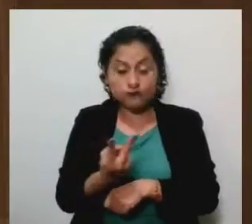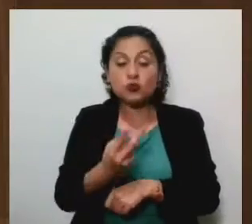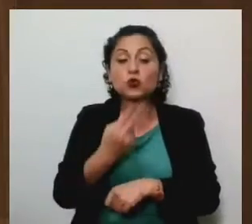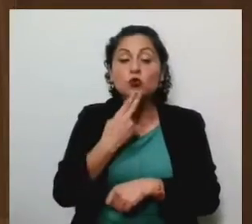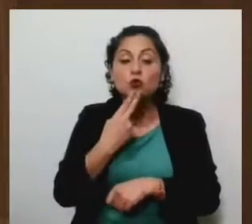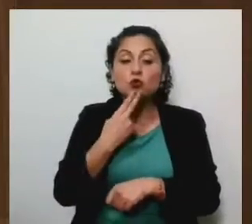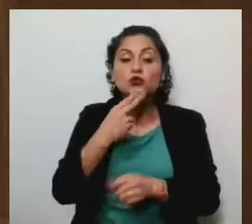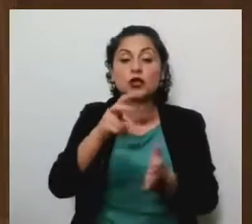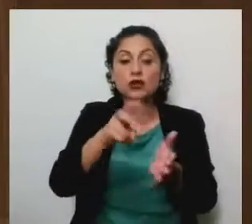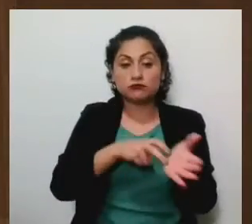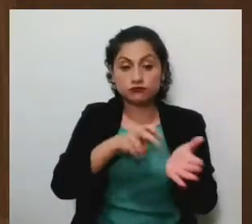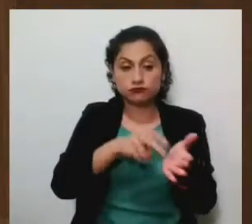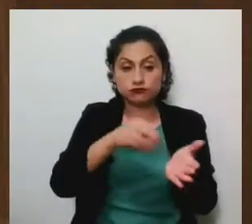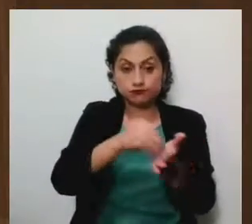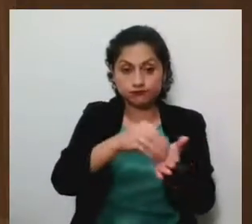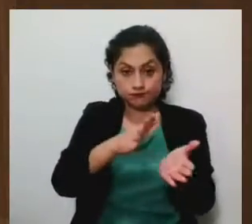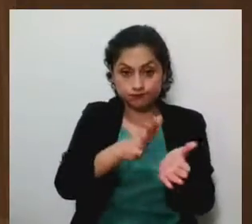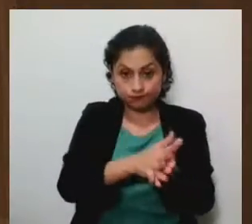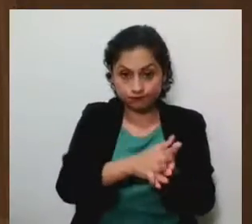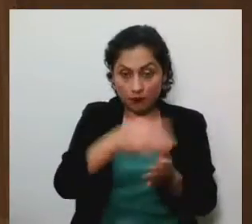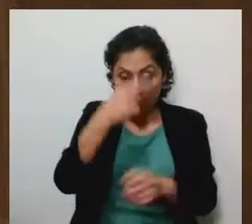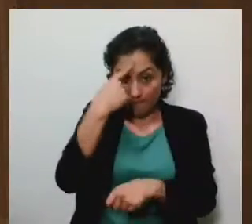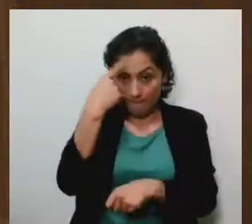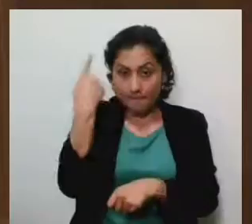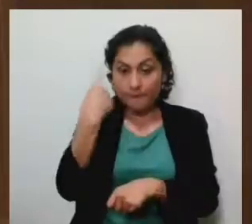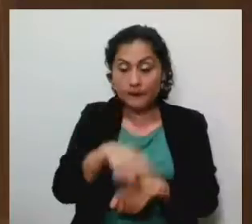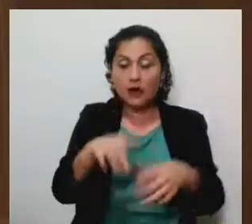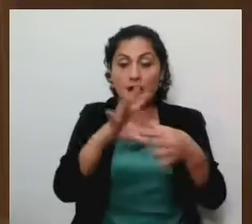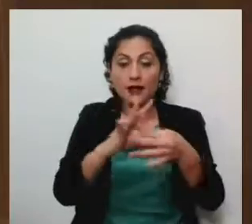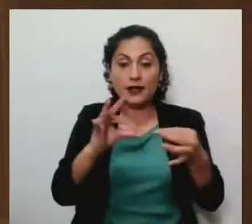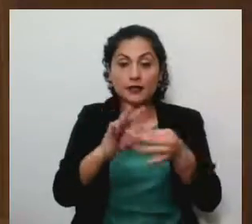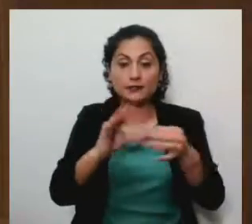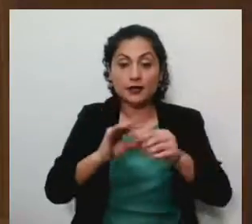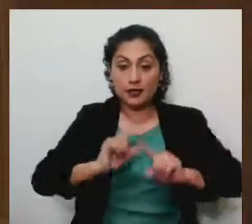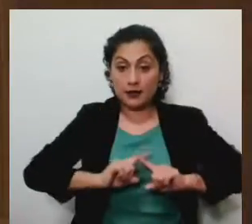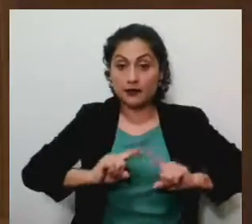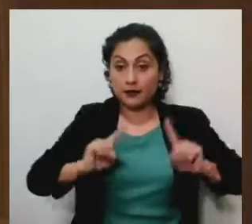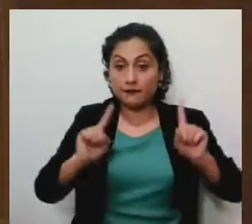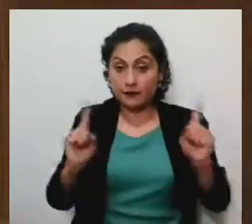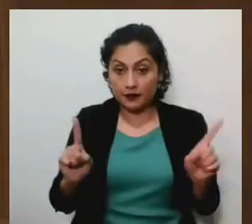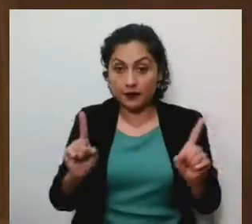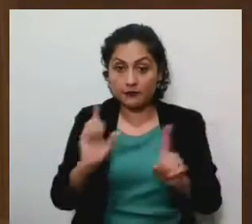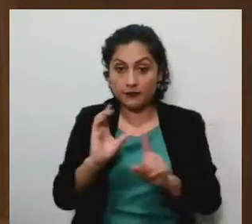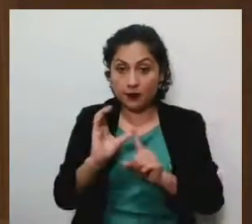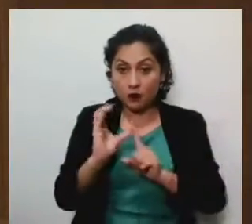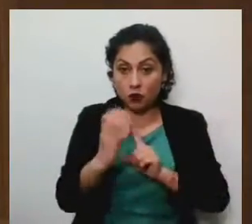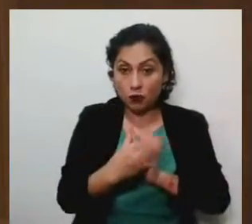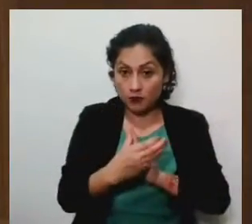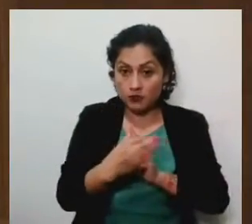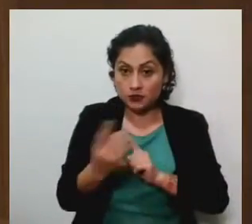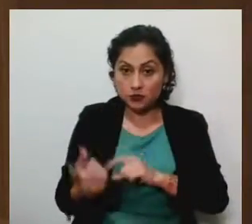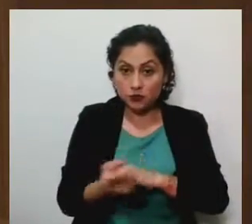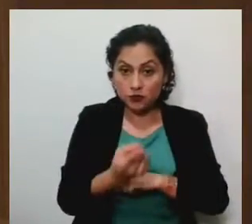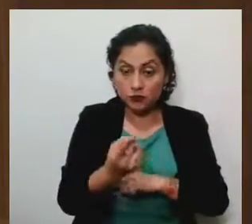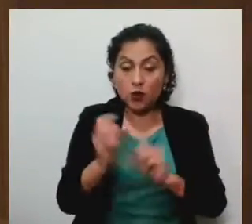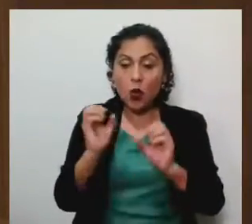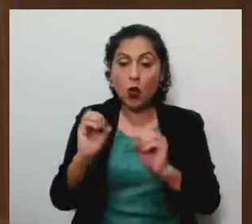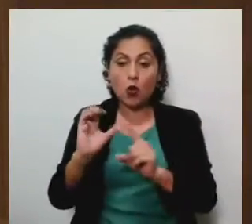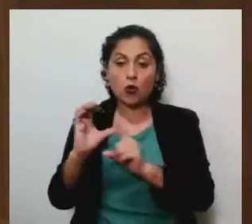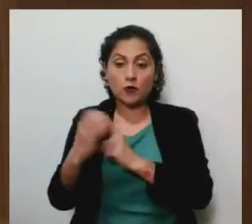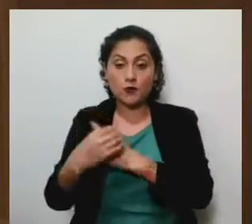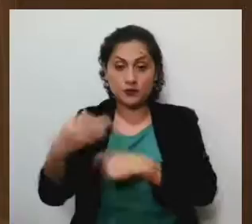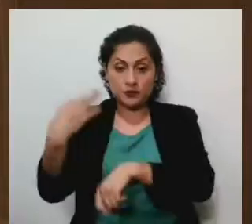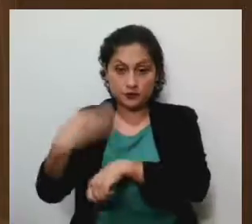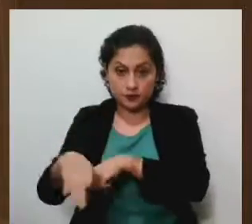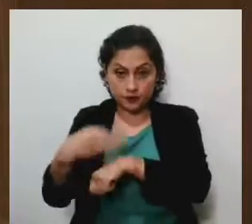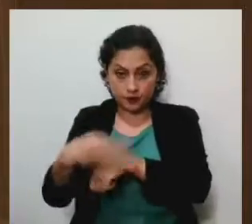disposiciones para dejar en claro las diferencias existentes entre una comisión permanente y una transitoria. Se